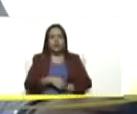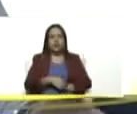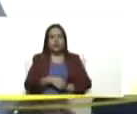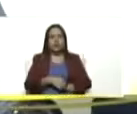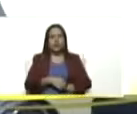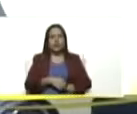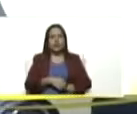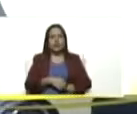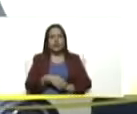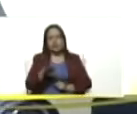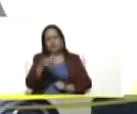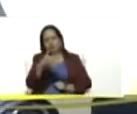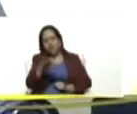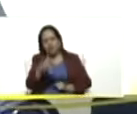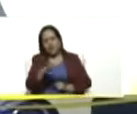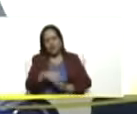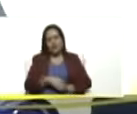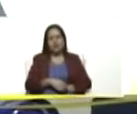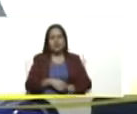Hace apenas